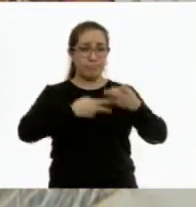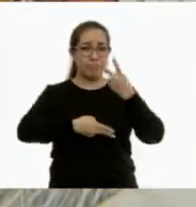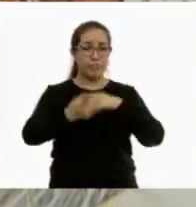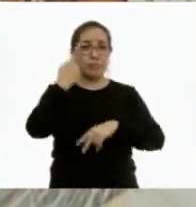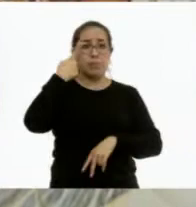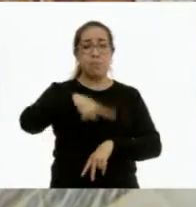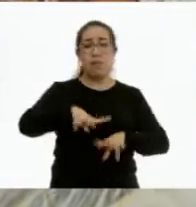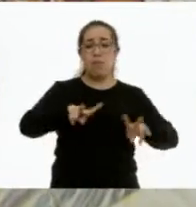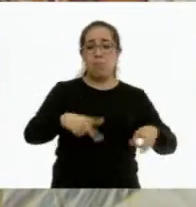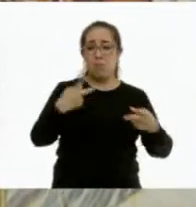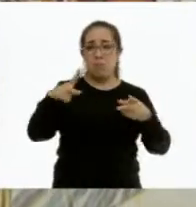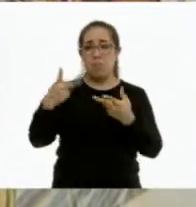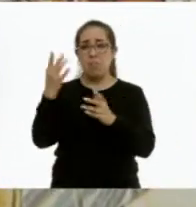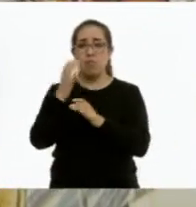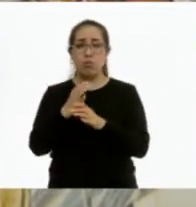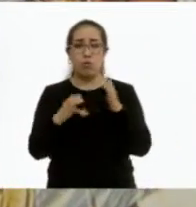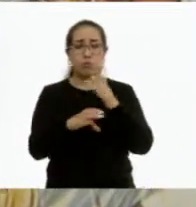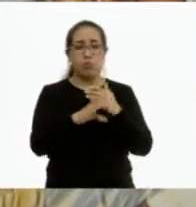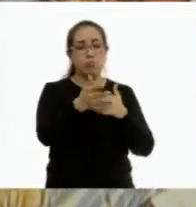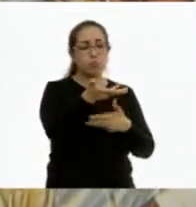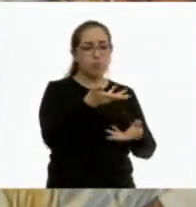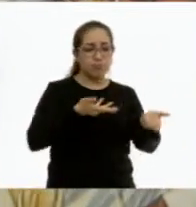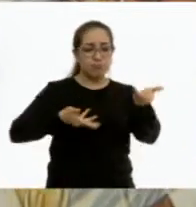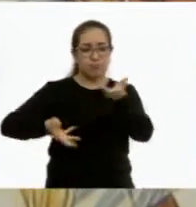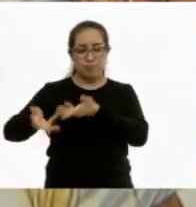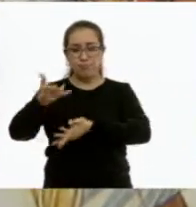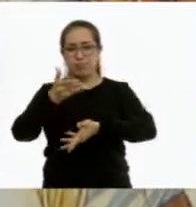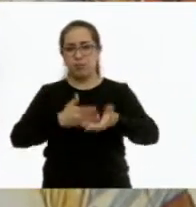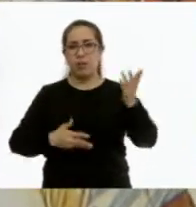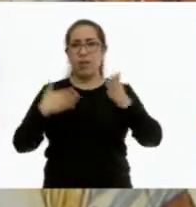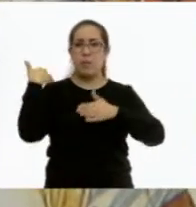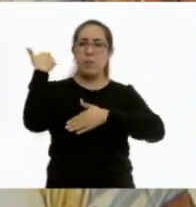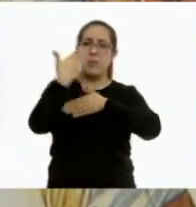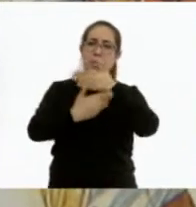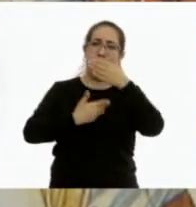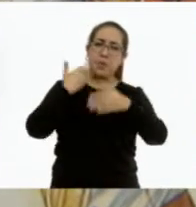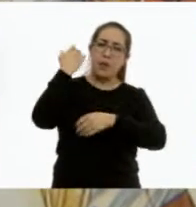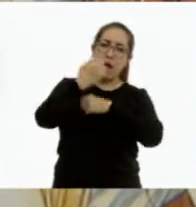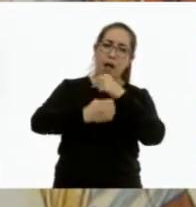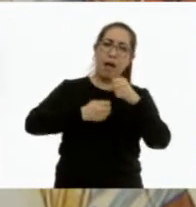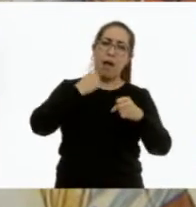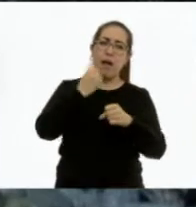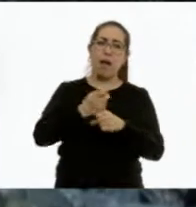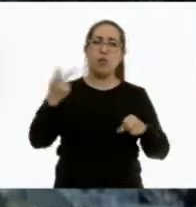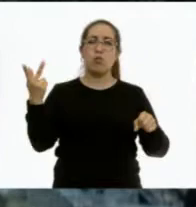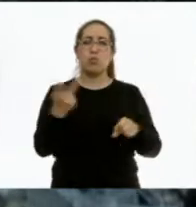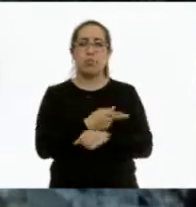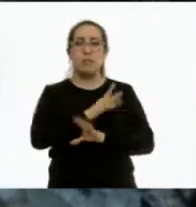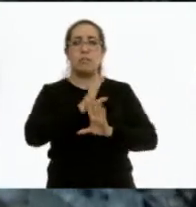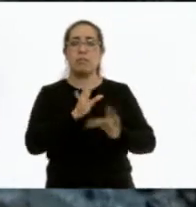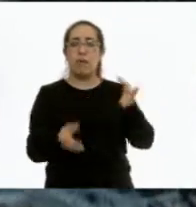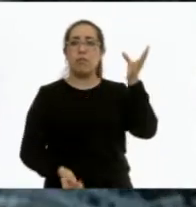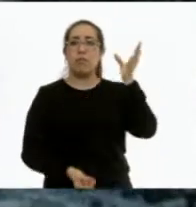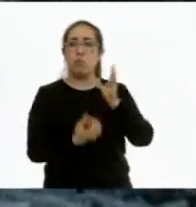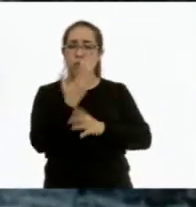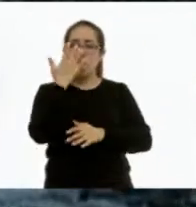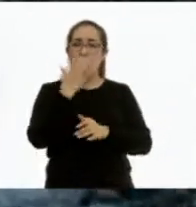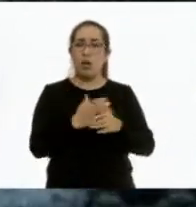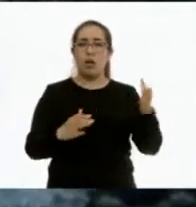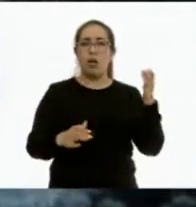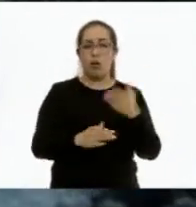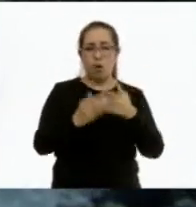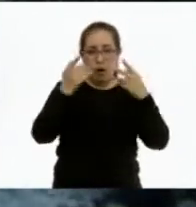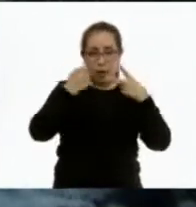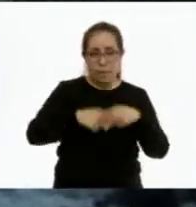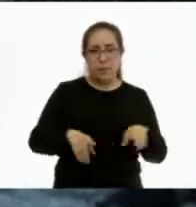comercial. En los siglos siguientes, las aldeas se multiplicaron y en ellas se realizaron primitivas obras hidráulicas que propiciaron